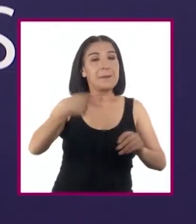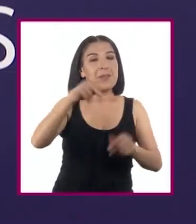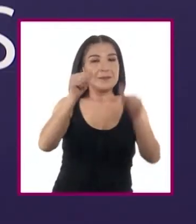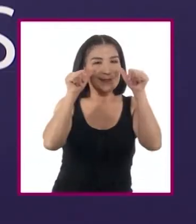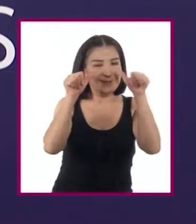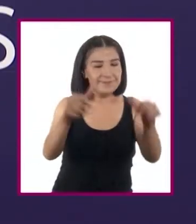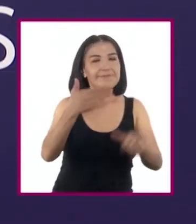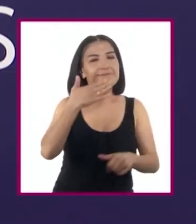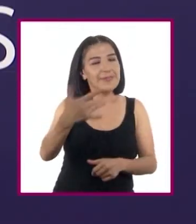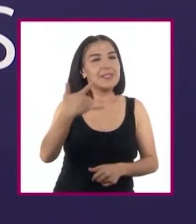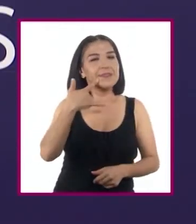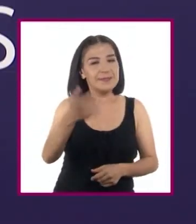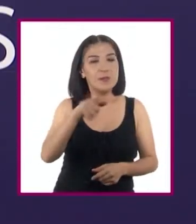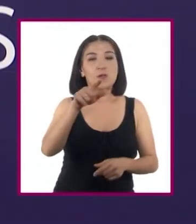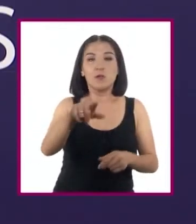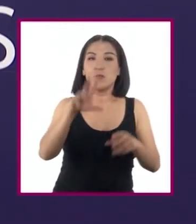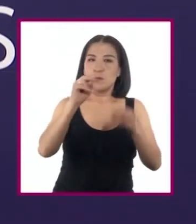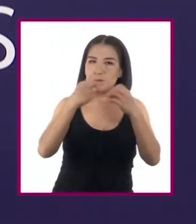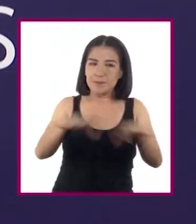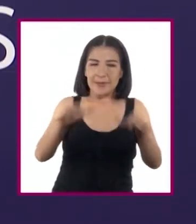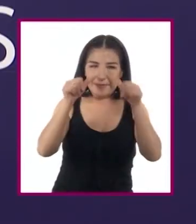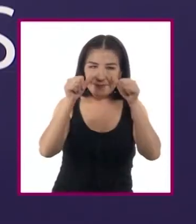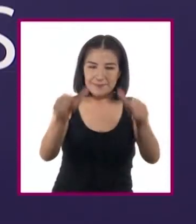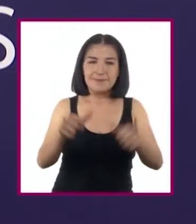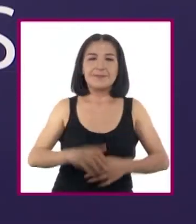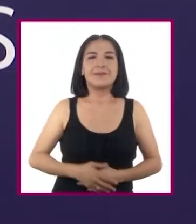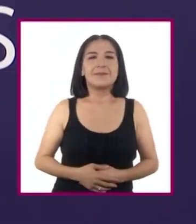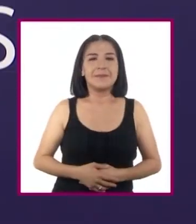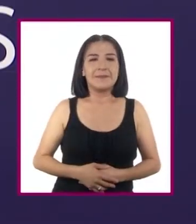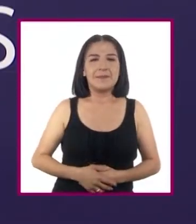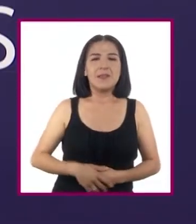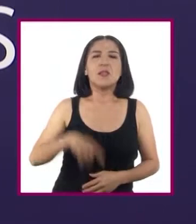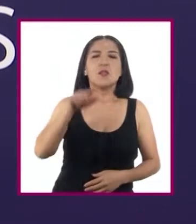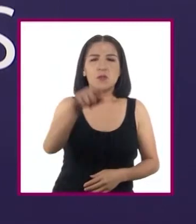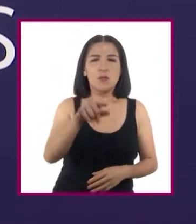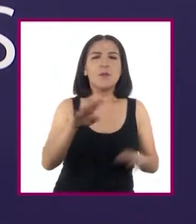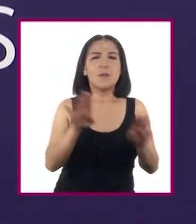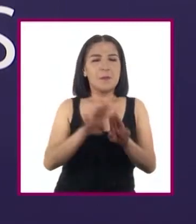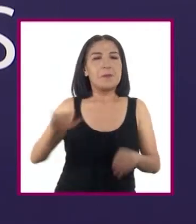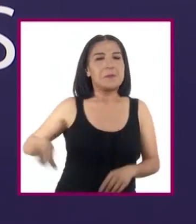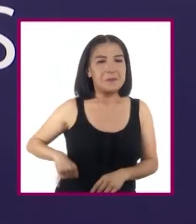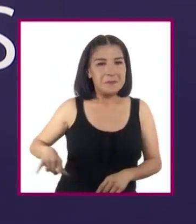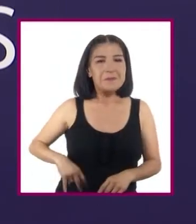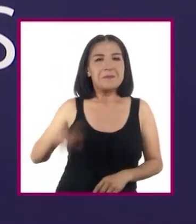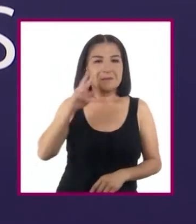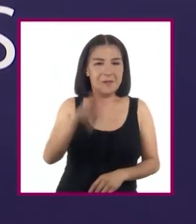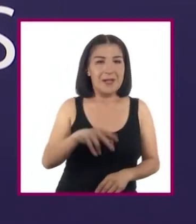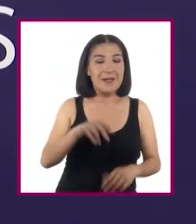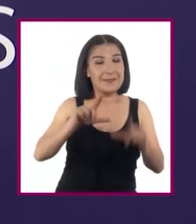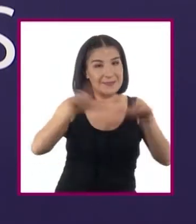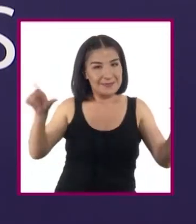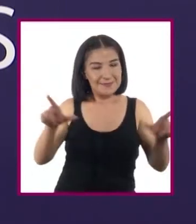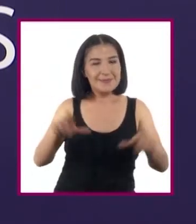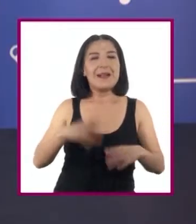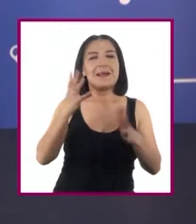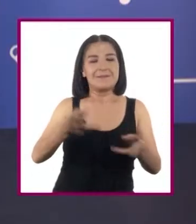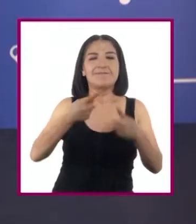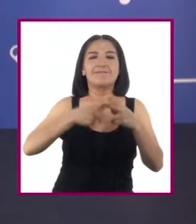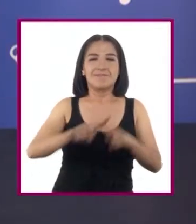esfuerzo. Y no pierdan detalle, ¿entendido? Se dan cuenta que es muy interesante lo que veremos. ¿Listos y listas?